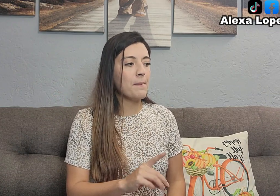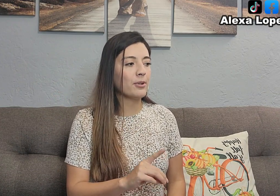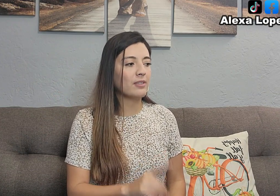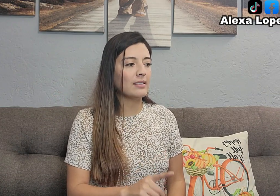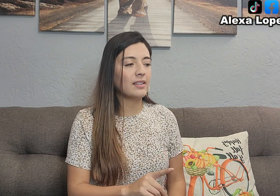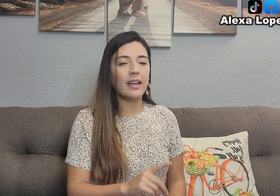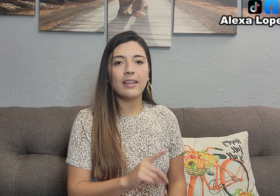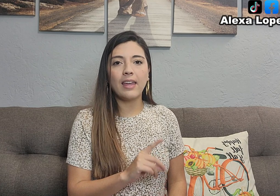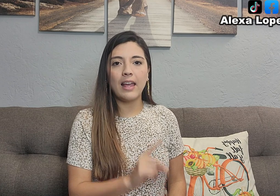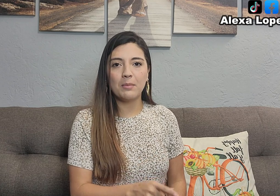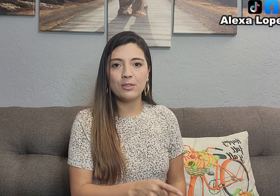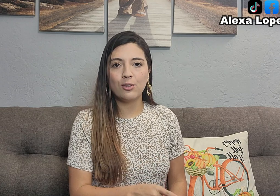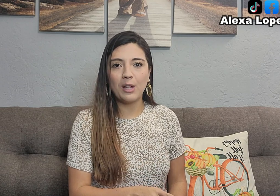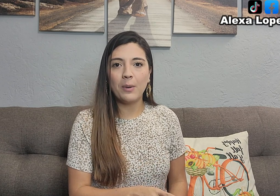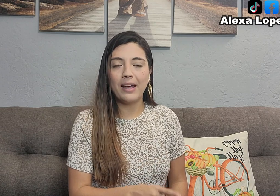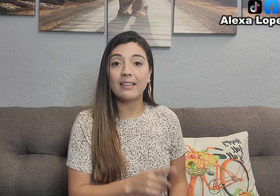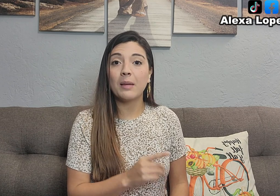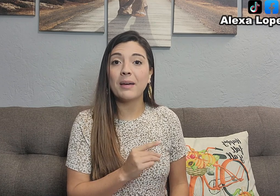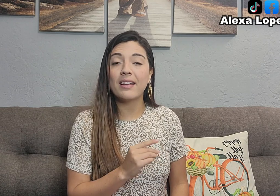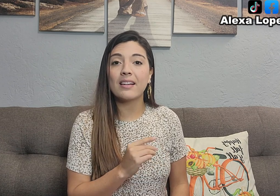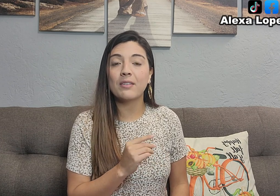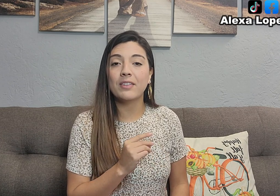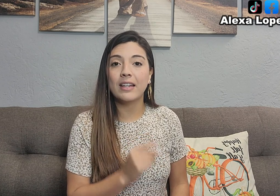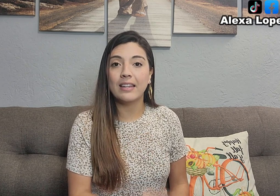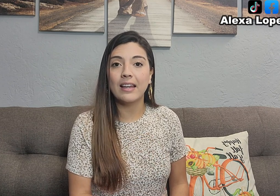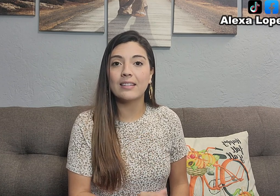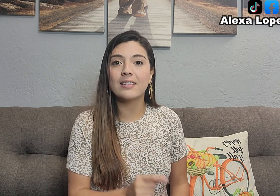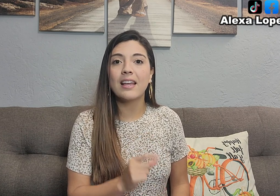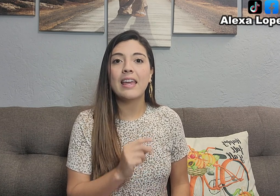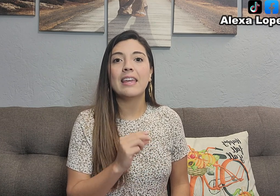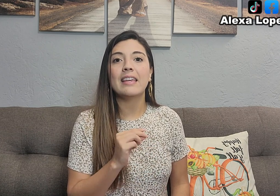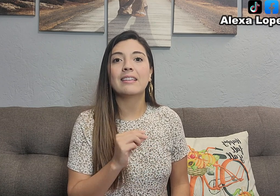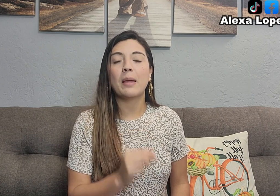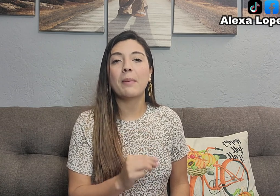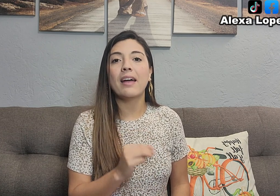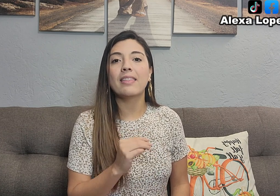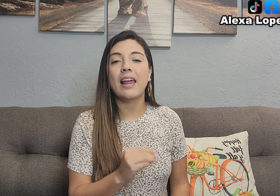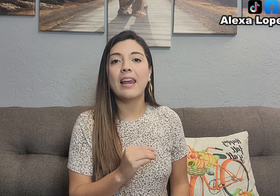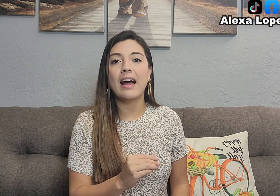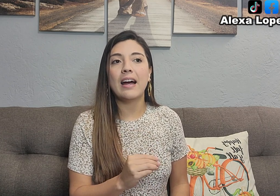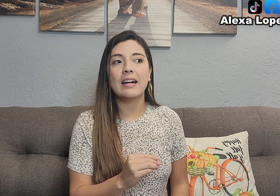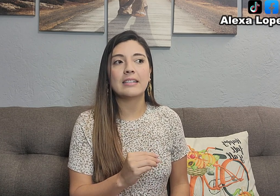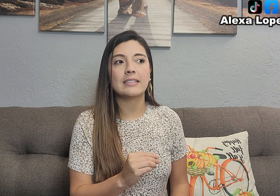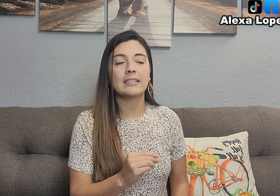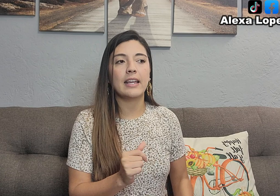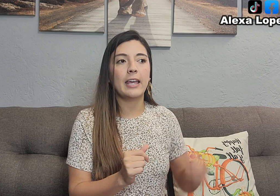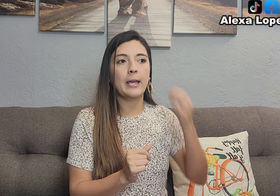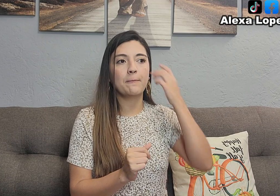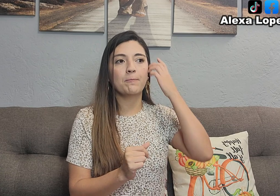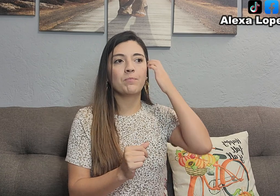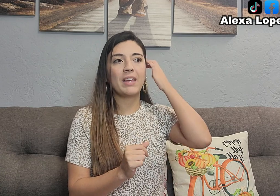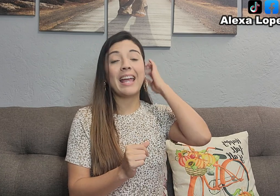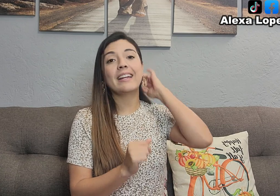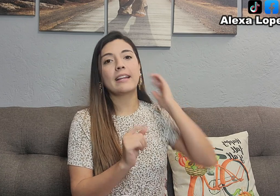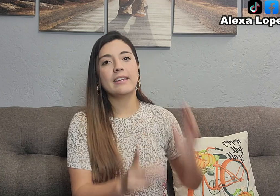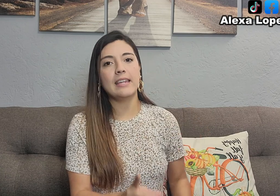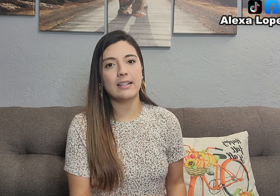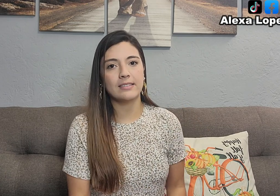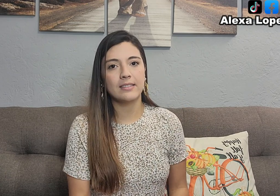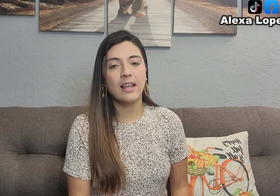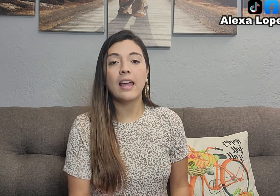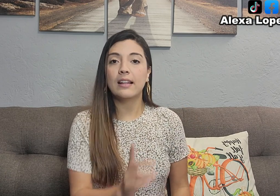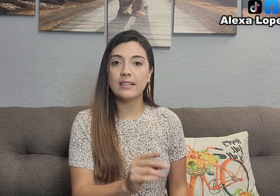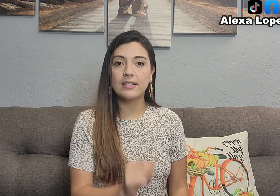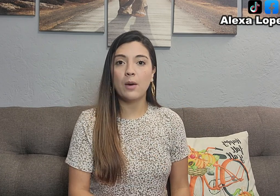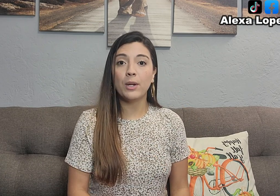Otra cosa importante que él mencionaba, el tema de las refinerías y el tema de las